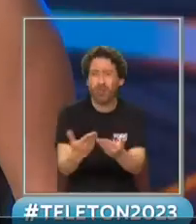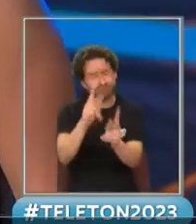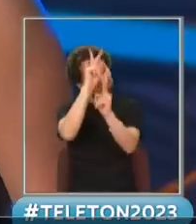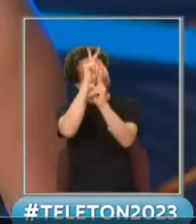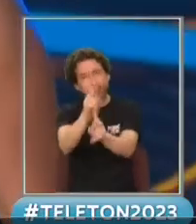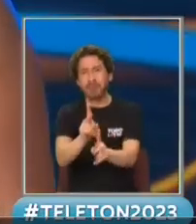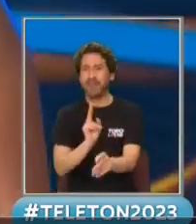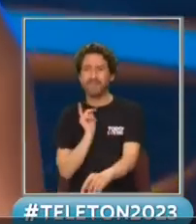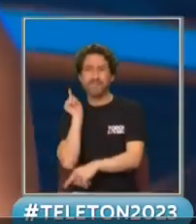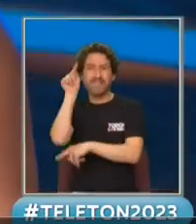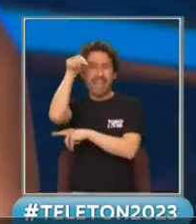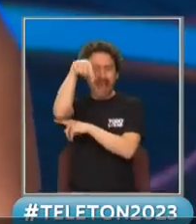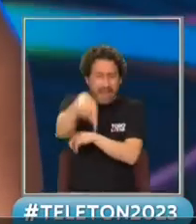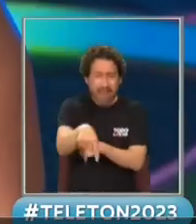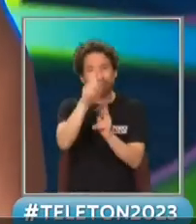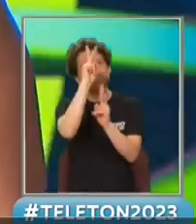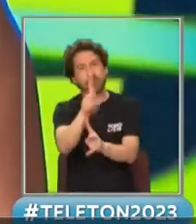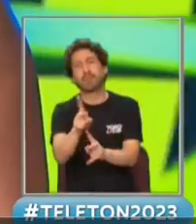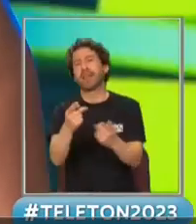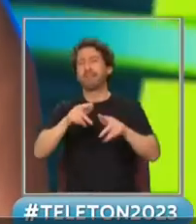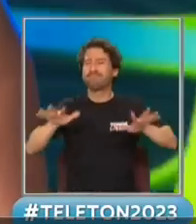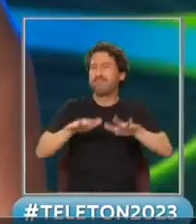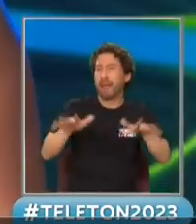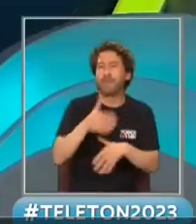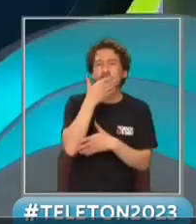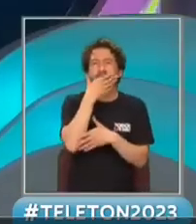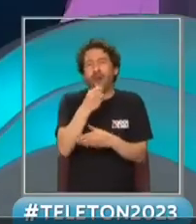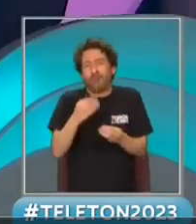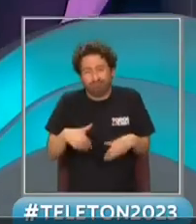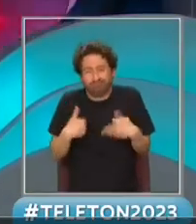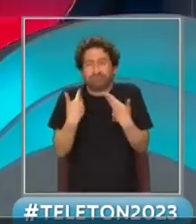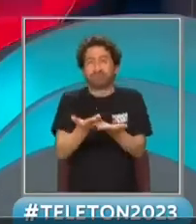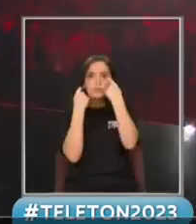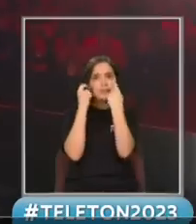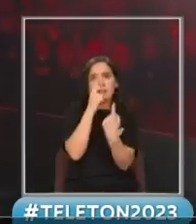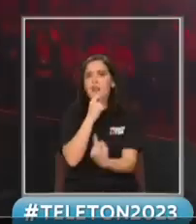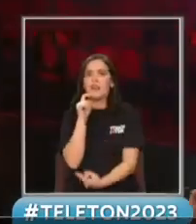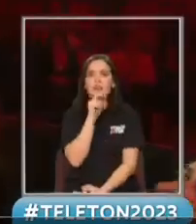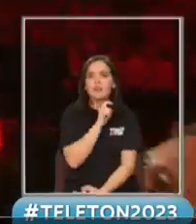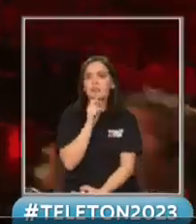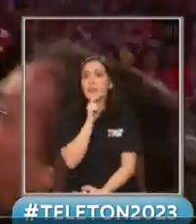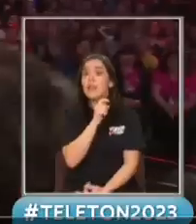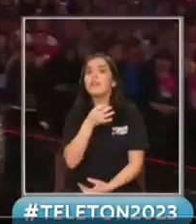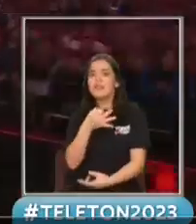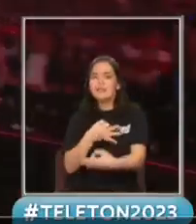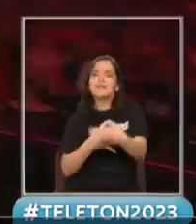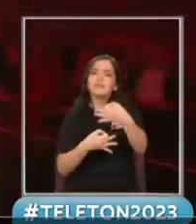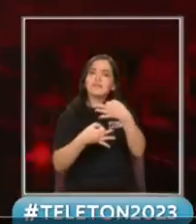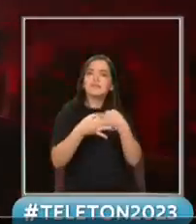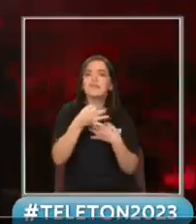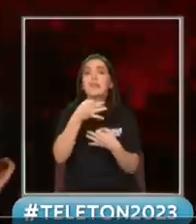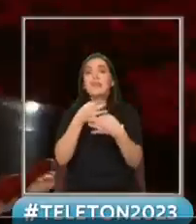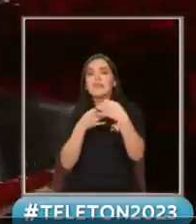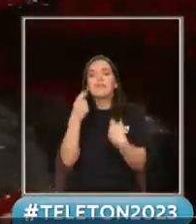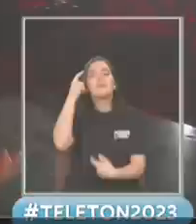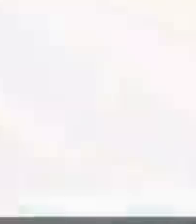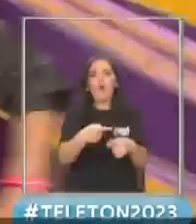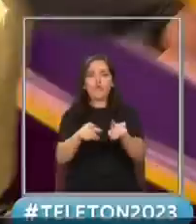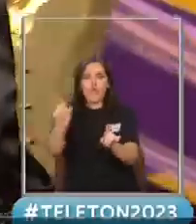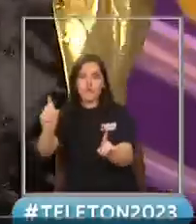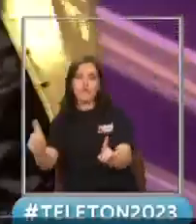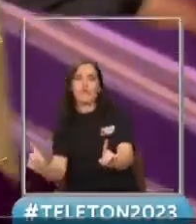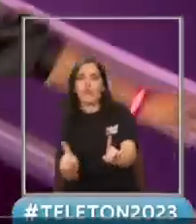venir acá a hacer lo mejor posible, así que con mucho amorcito. Y por supuesto, la Bailetón también dijo